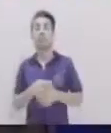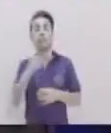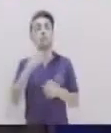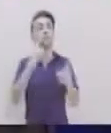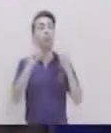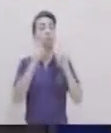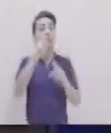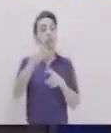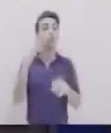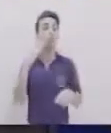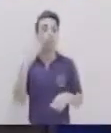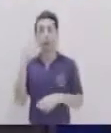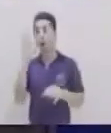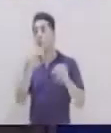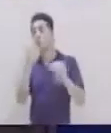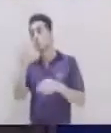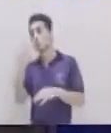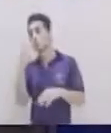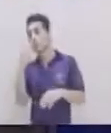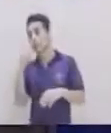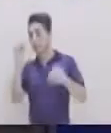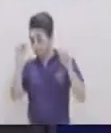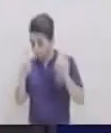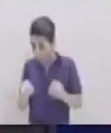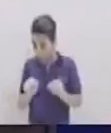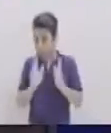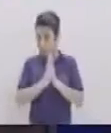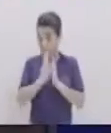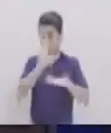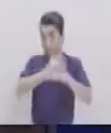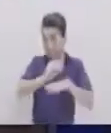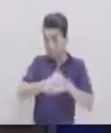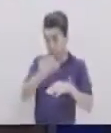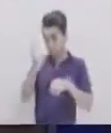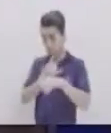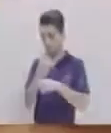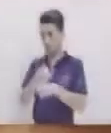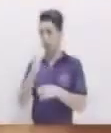insumo, preguntarle a tu mami o a tu papá si lo puedes utilizar.